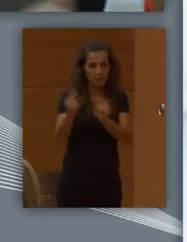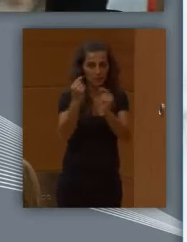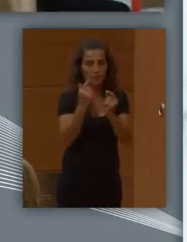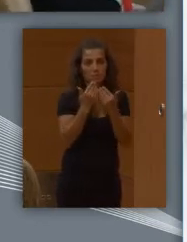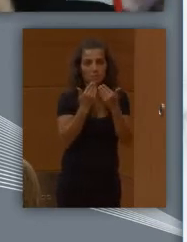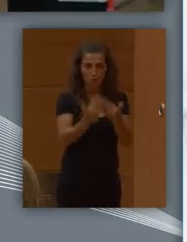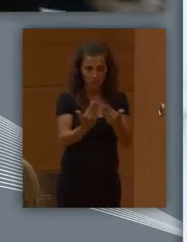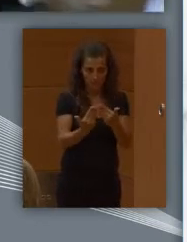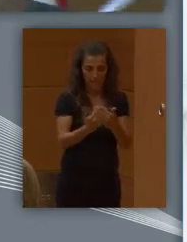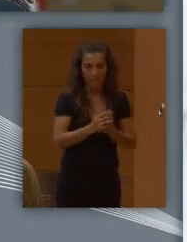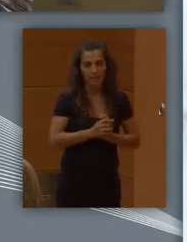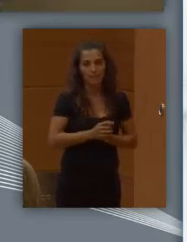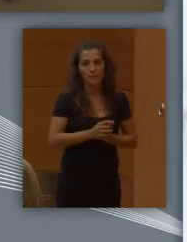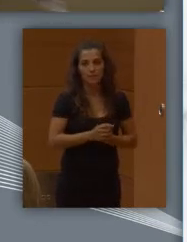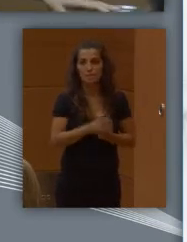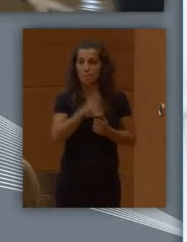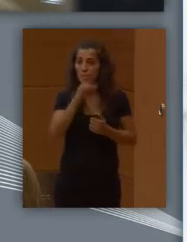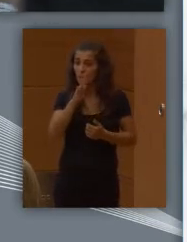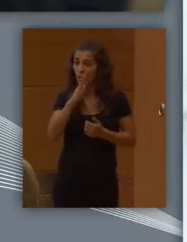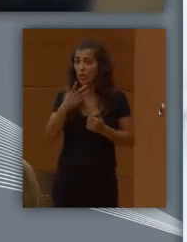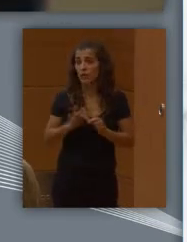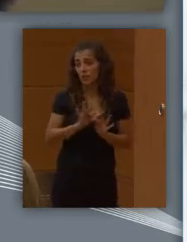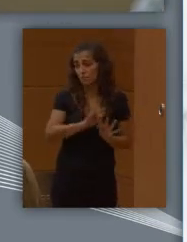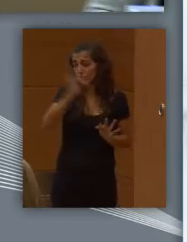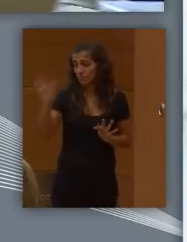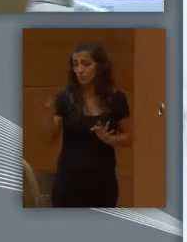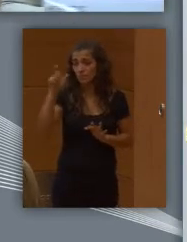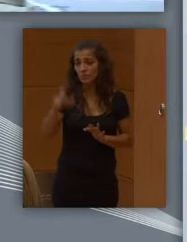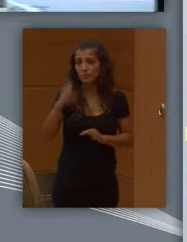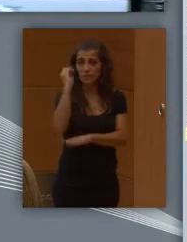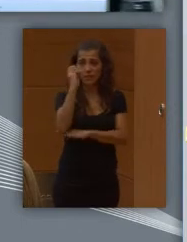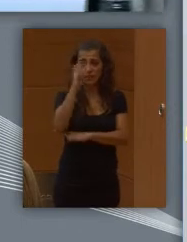gracias. Bueno, ahora pasamos a la segunda